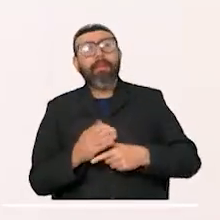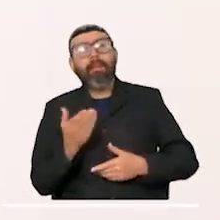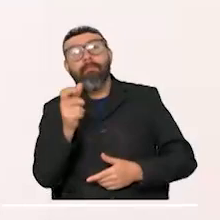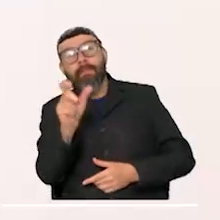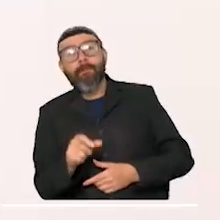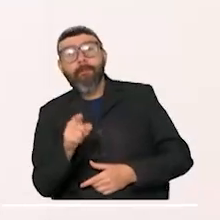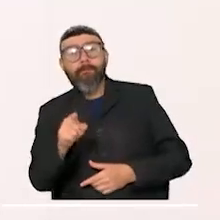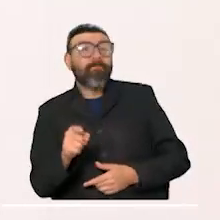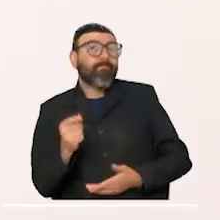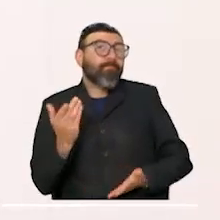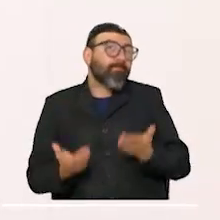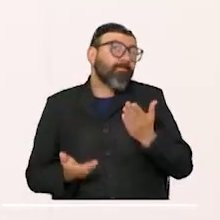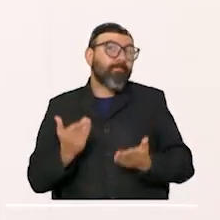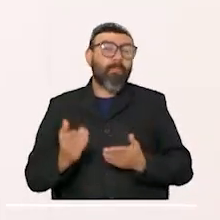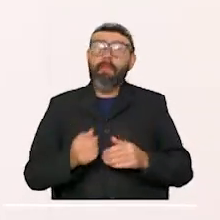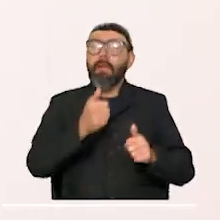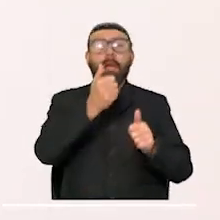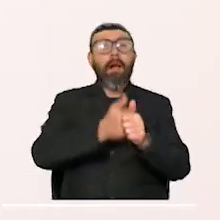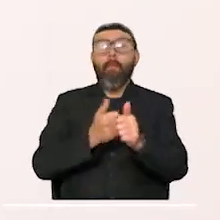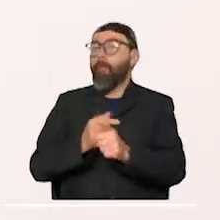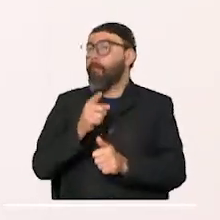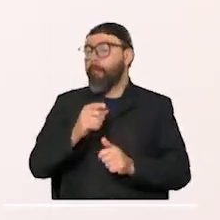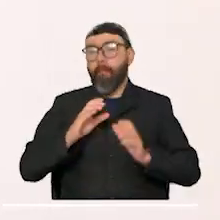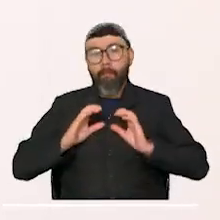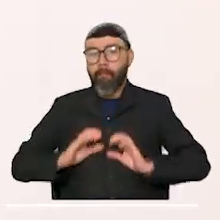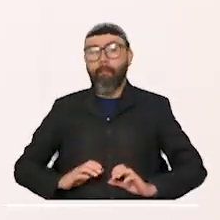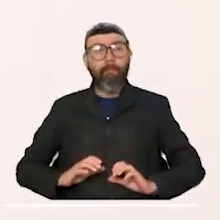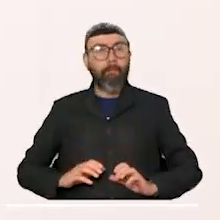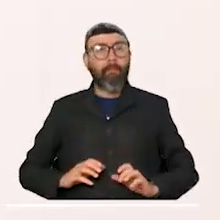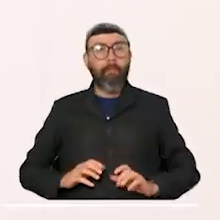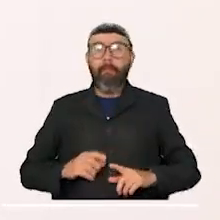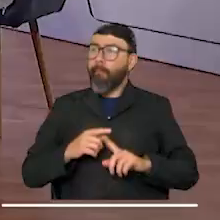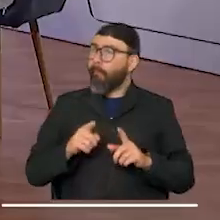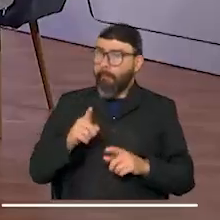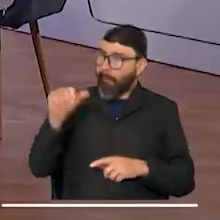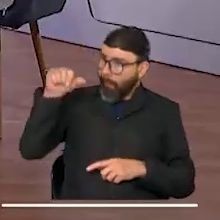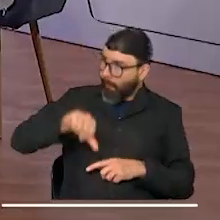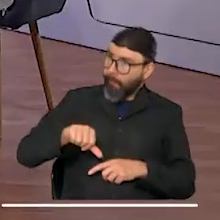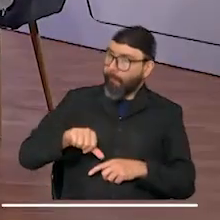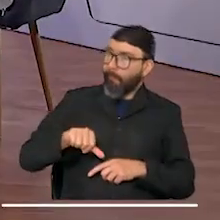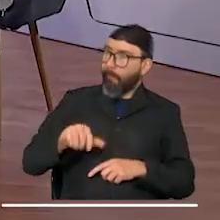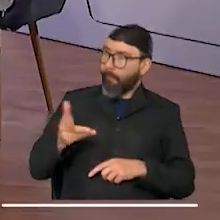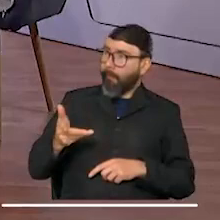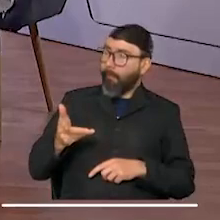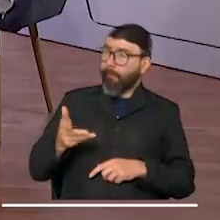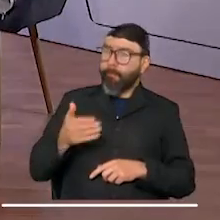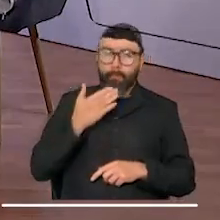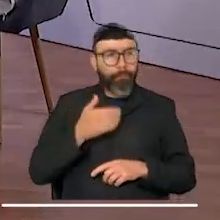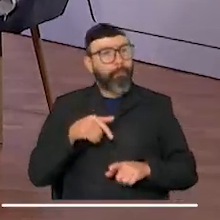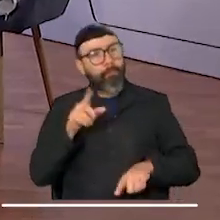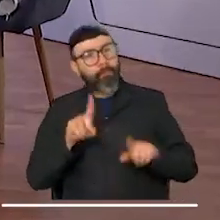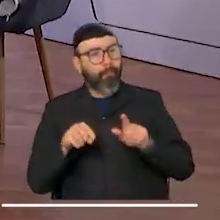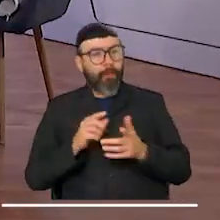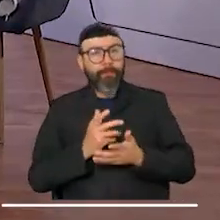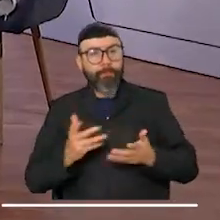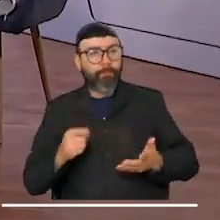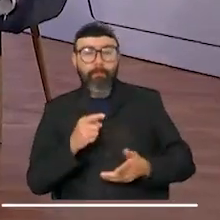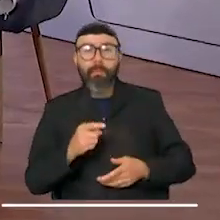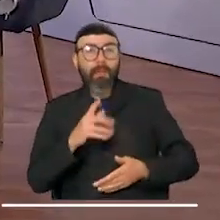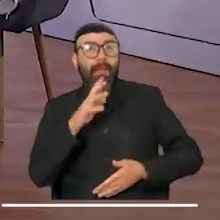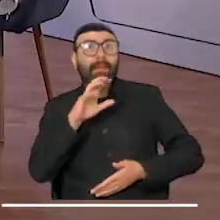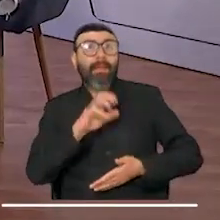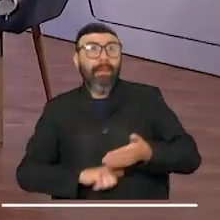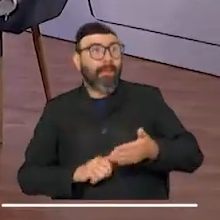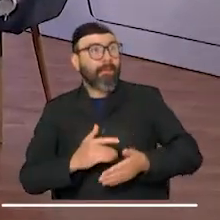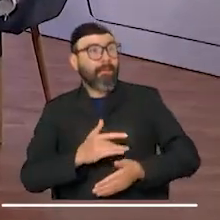cada quien debe estar a gusto con su cuerpo entonces tiene contraindicaciones hay algunas cosas que sí van a quitar la sensibilidad